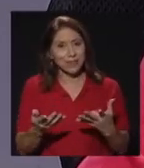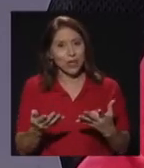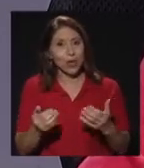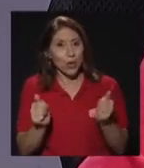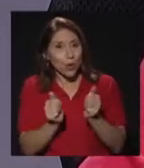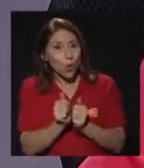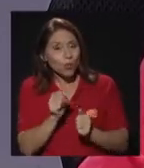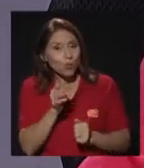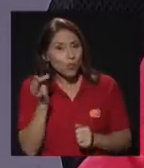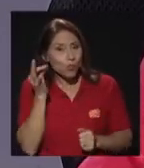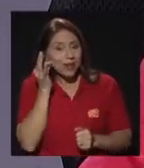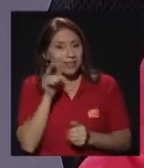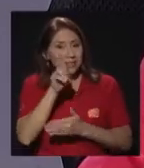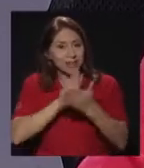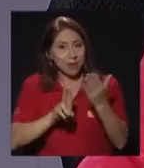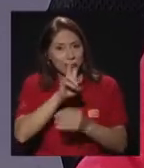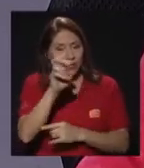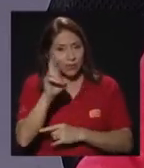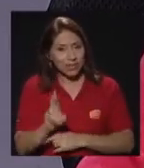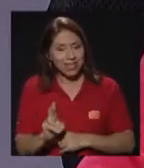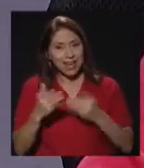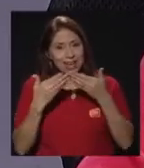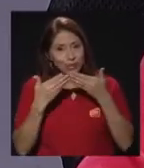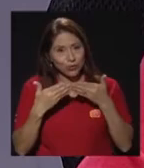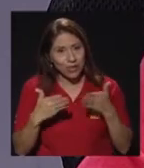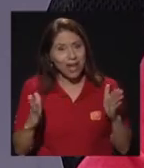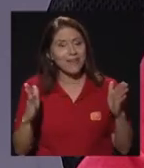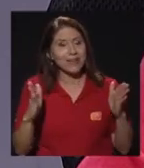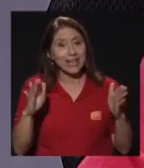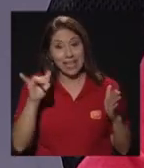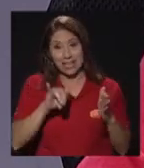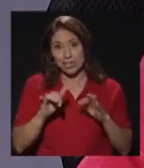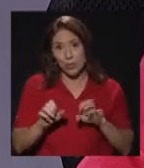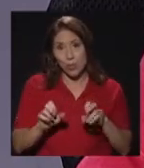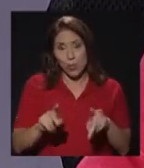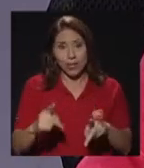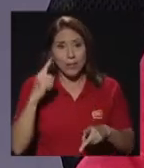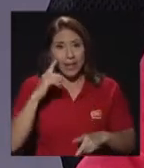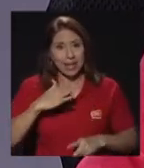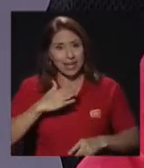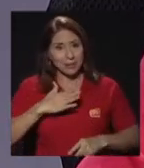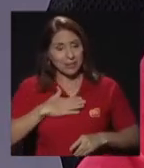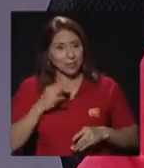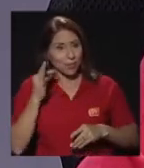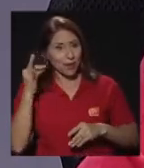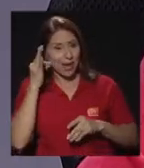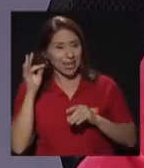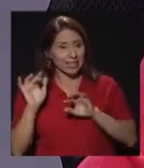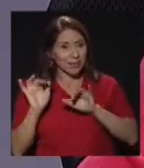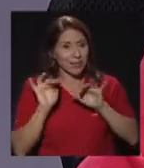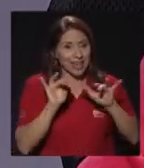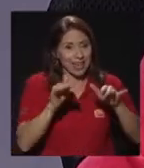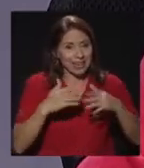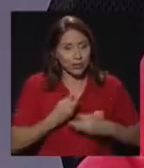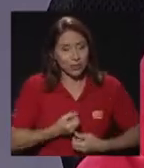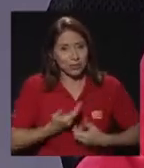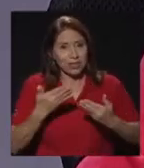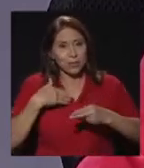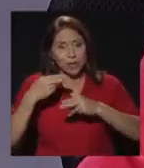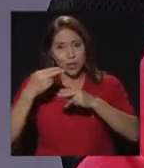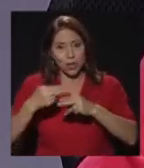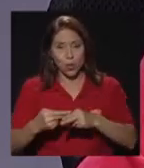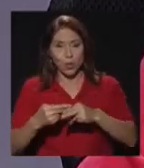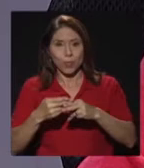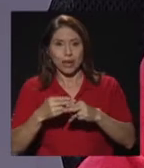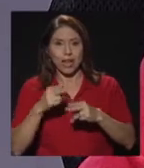de la Universidad de Costa Rica que nos abren este espacio para que mis mujeres migrantes nos expresemos. Mi nombre es